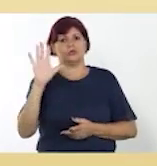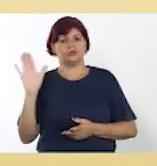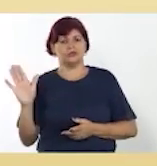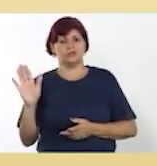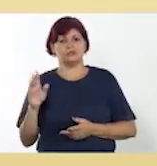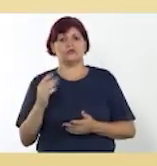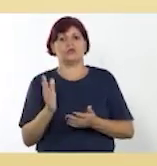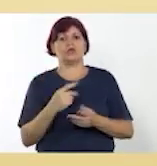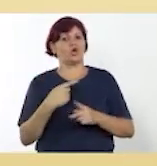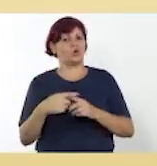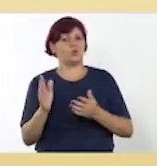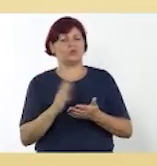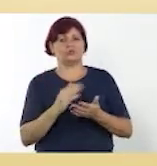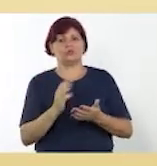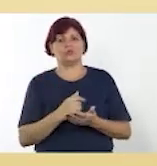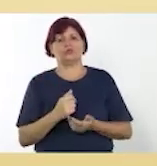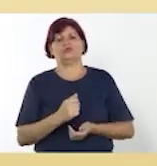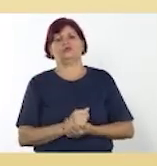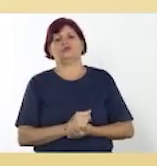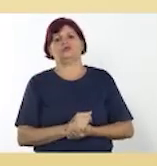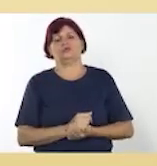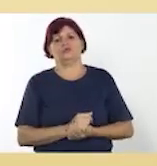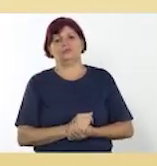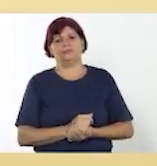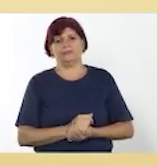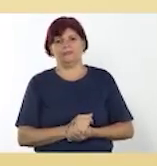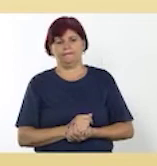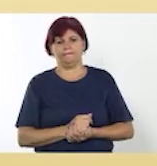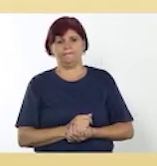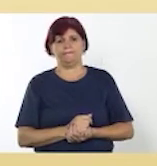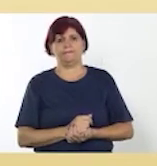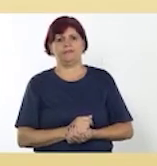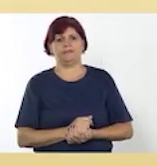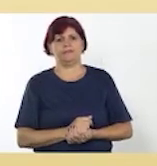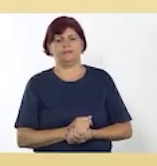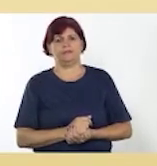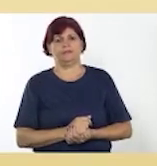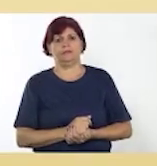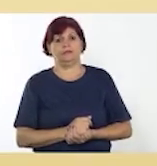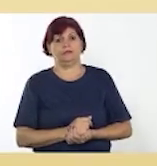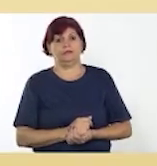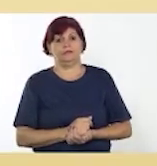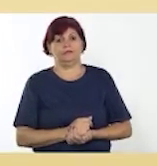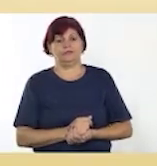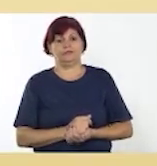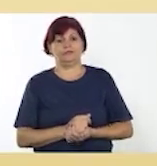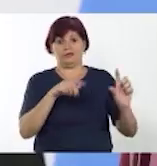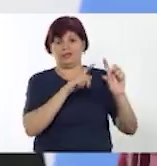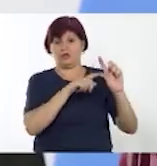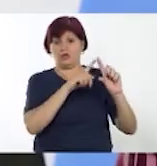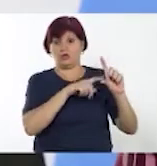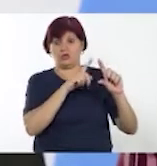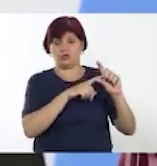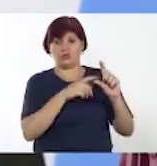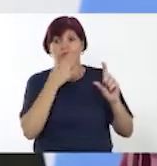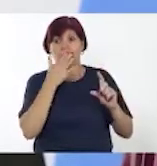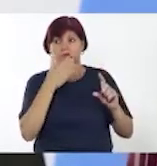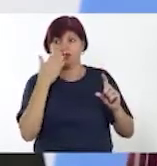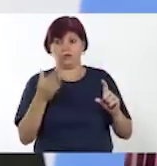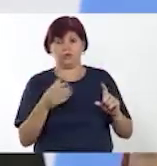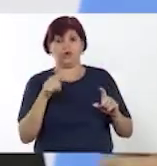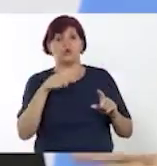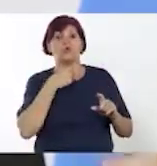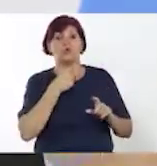página 245, y en el manual de ejercicios de matemáticas para la enseñanza media superior. Para abordar este